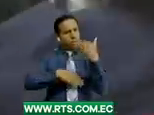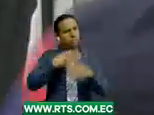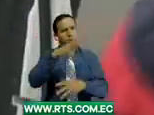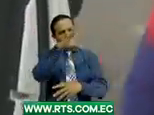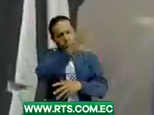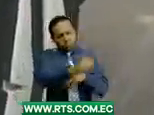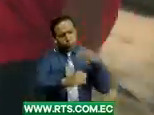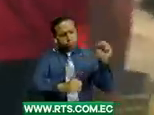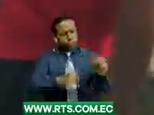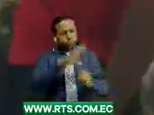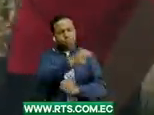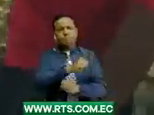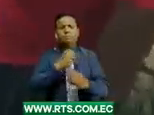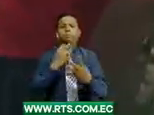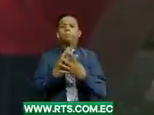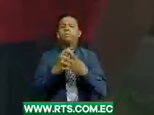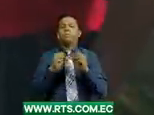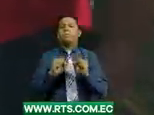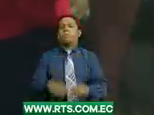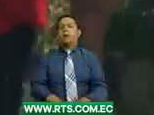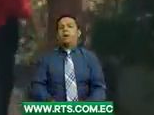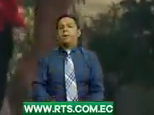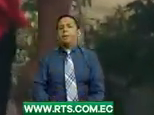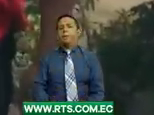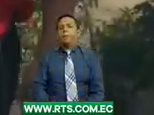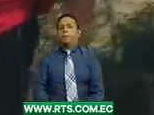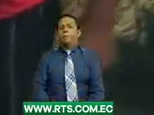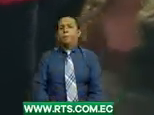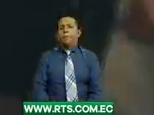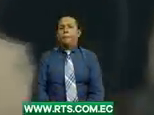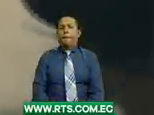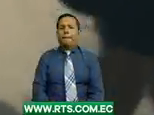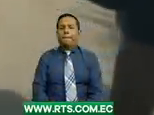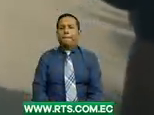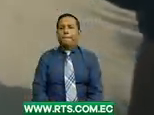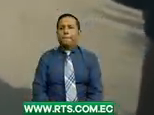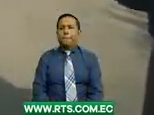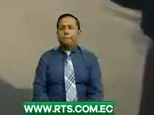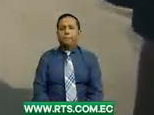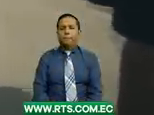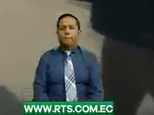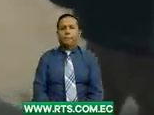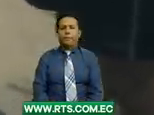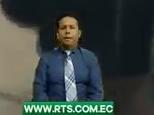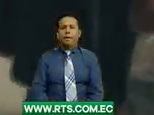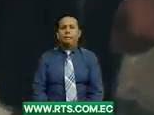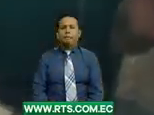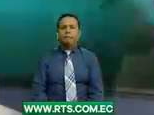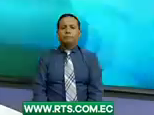presuntos abusadores. Desde la provincia de Santa Elena, informó Darwin Villao.